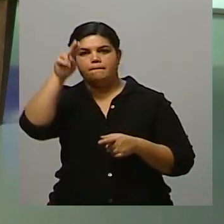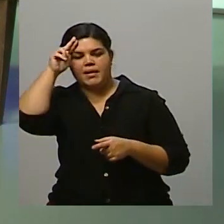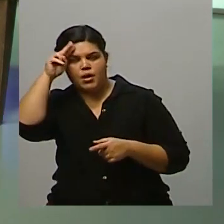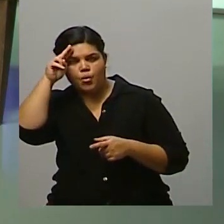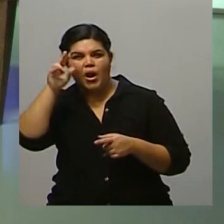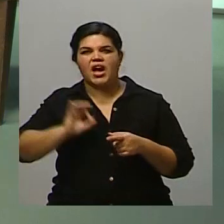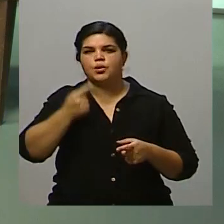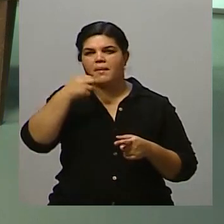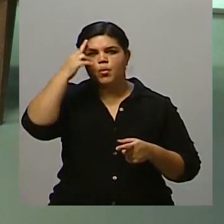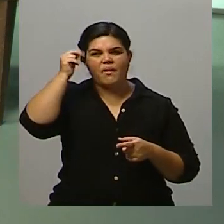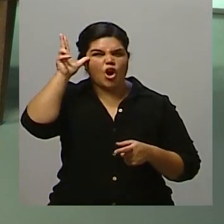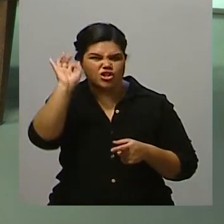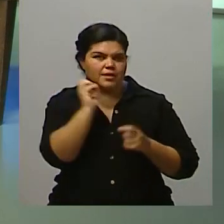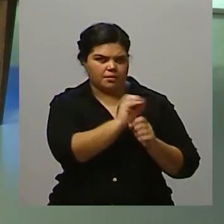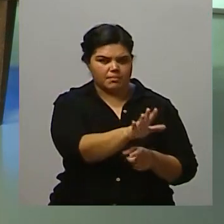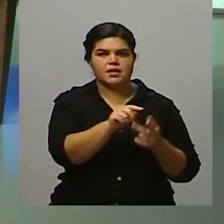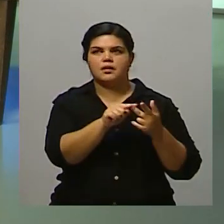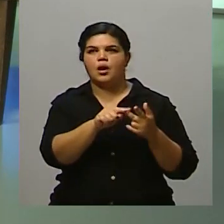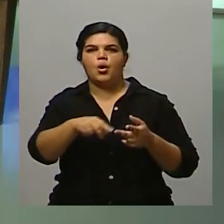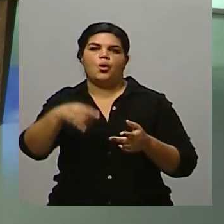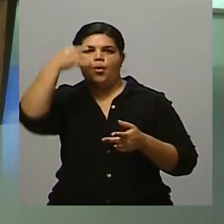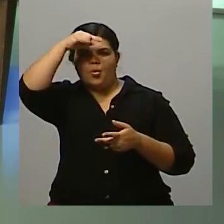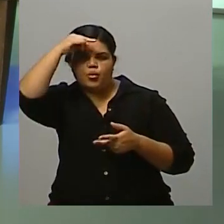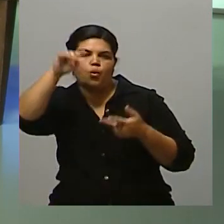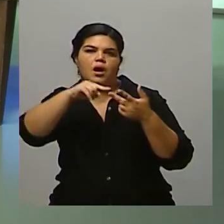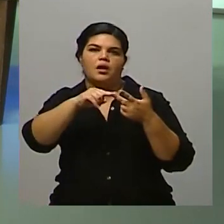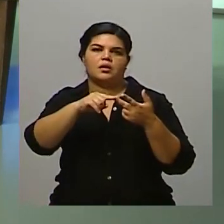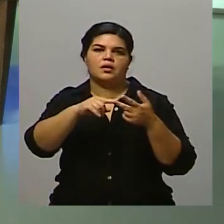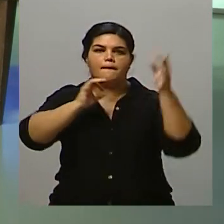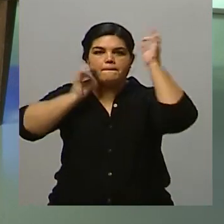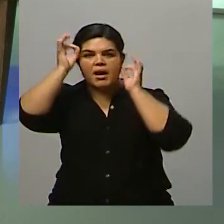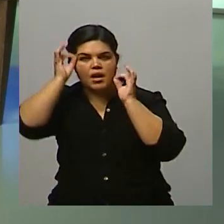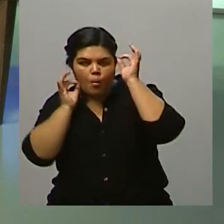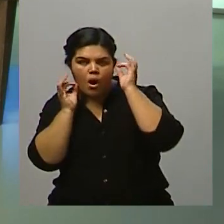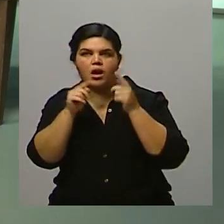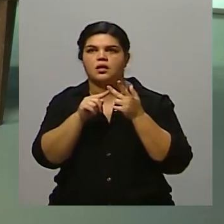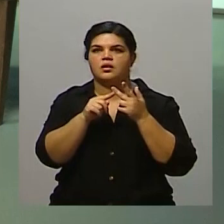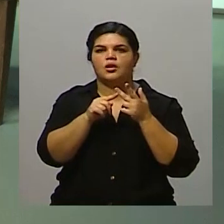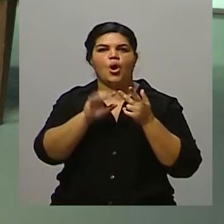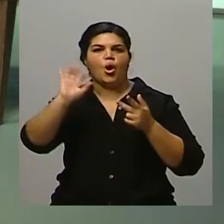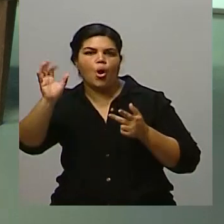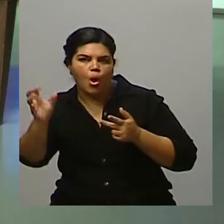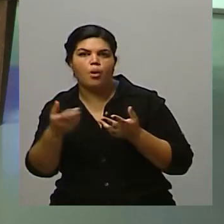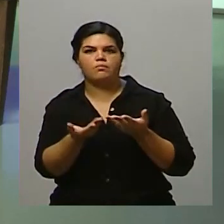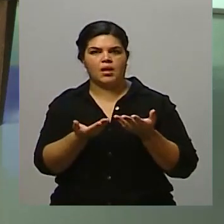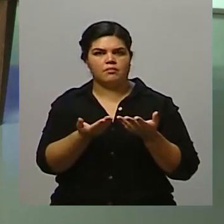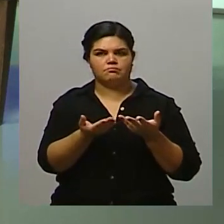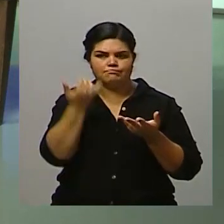década del 80, posteriormente está Uruguay, Paraguay, bueno, va por Colombia, pero la mayoría cuenta con sistema de inversión